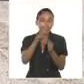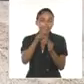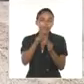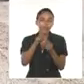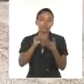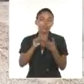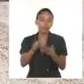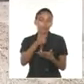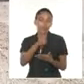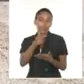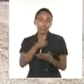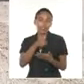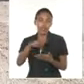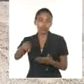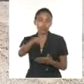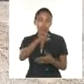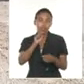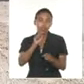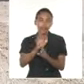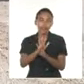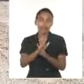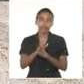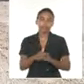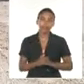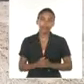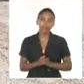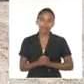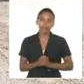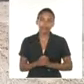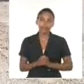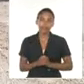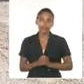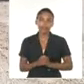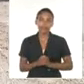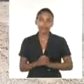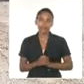incorporan estos jóvenes. Lisset Márquez, Canal Cubano de Noticias.